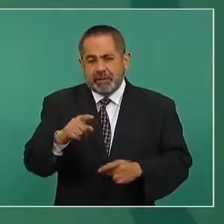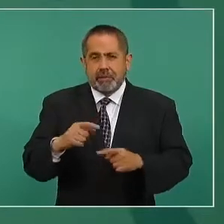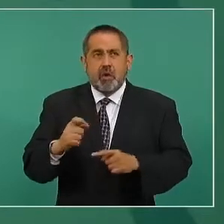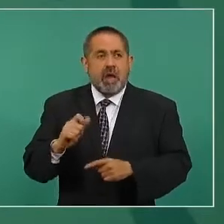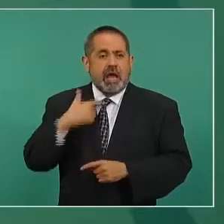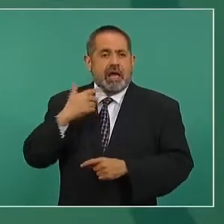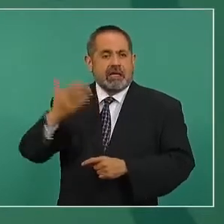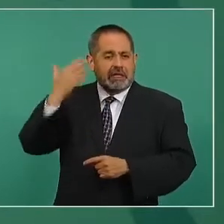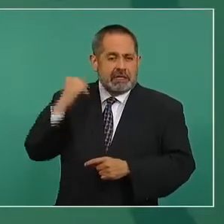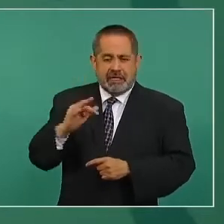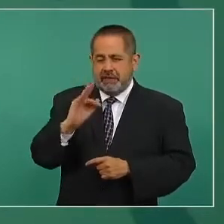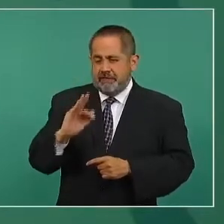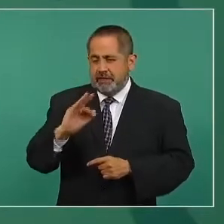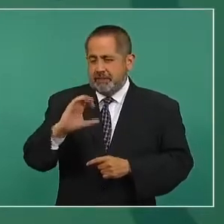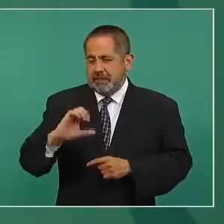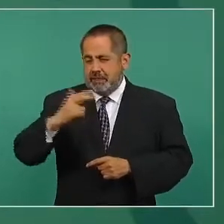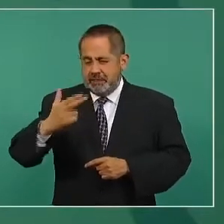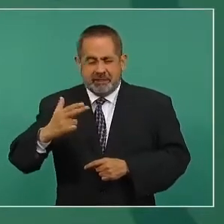sexenio de Calderón,